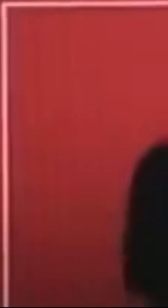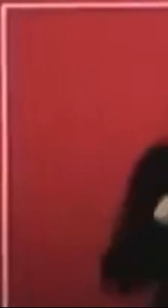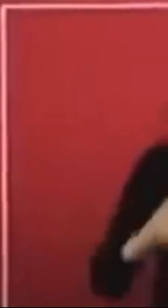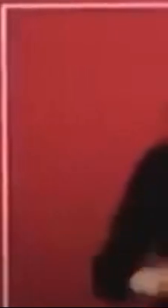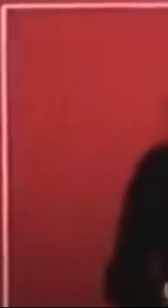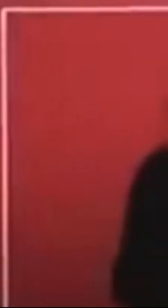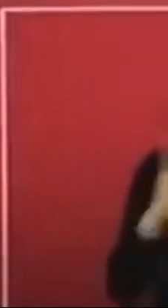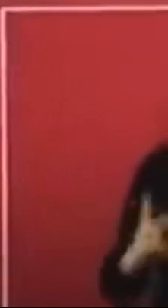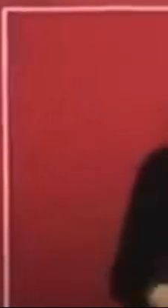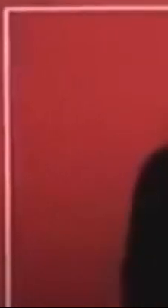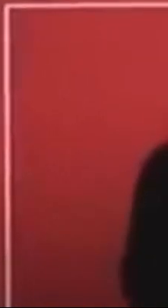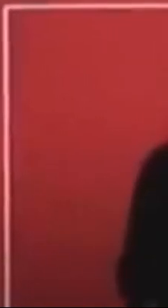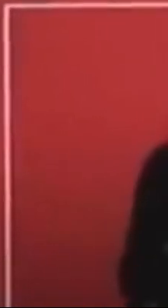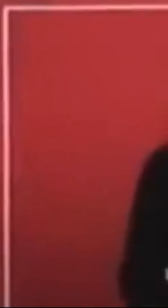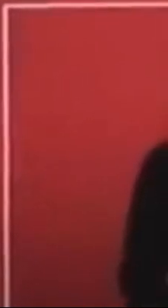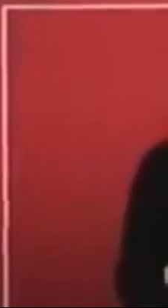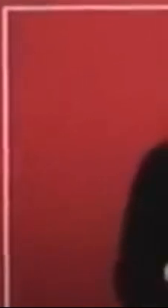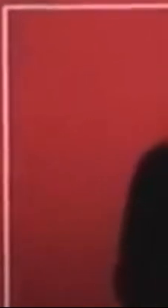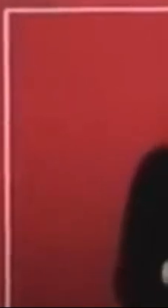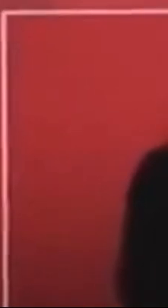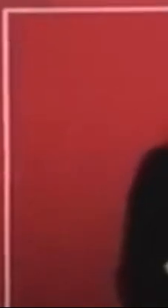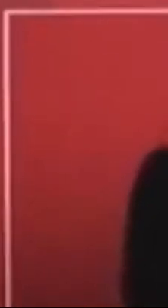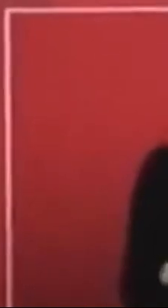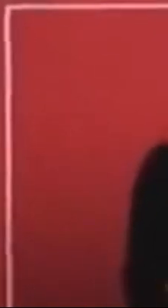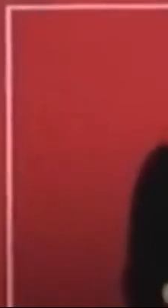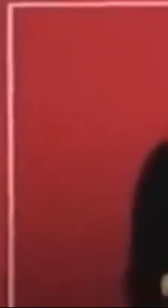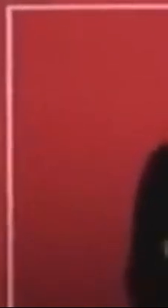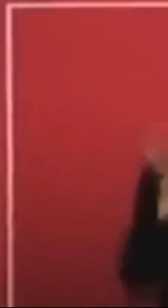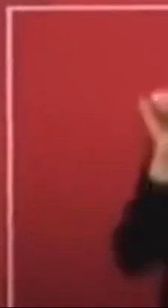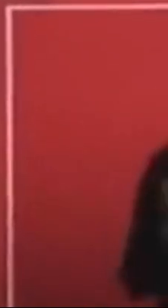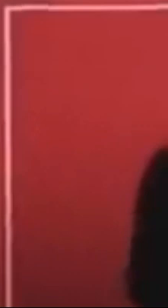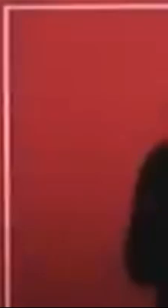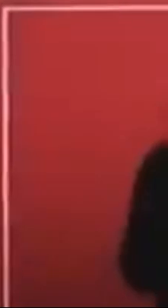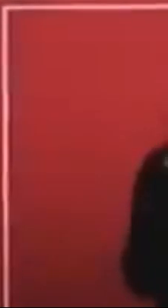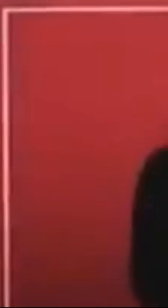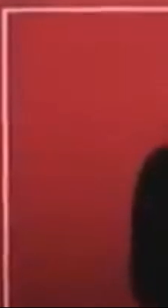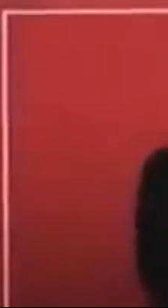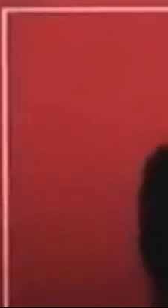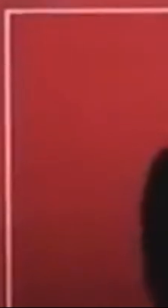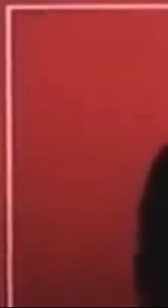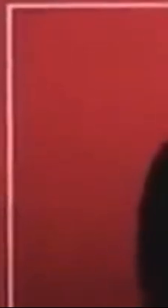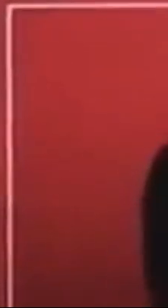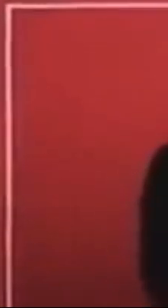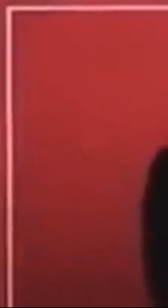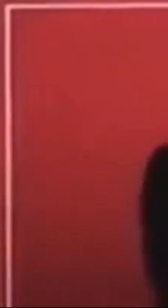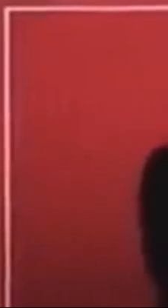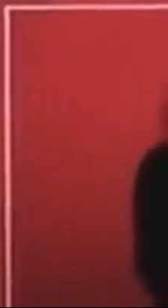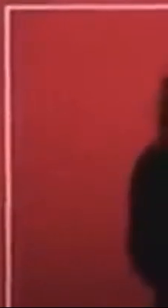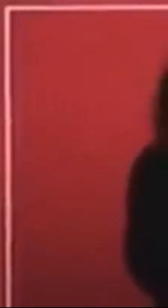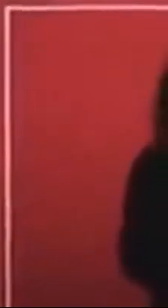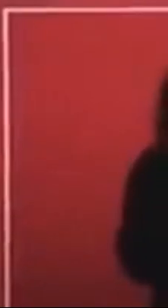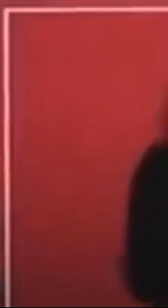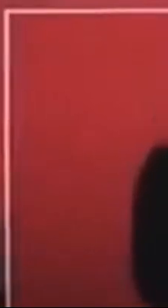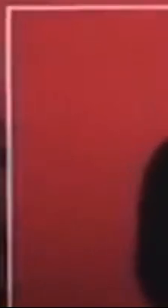con los padres y las madres de los muchachos de Ayotzinapa. Y a las 2 de la tarde, por instrucciones del señor presidente, presentaremos un